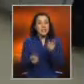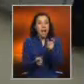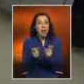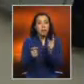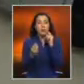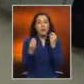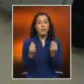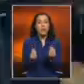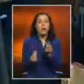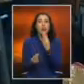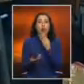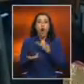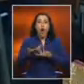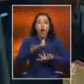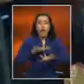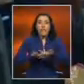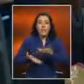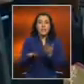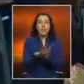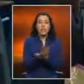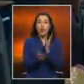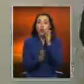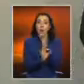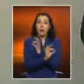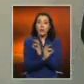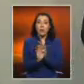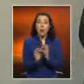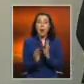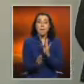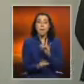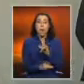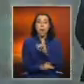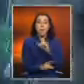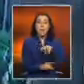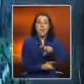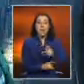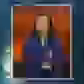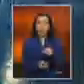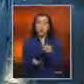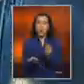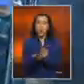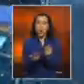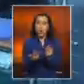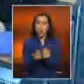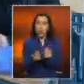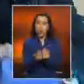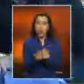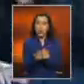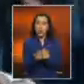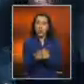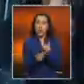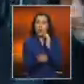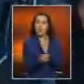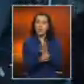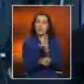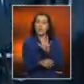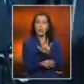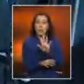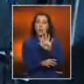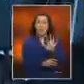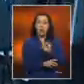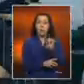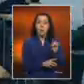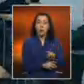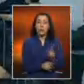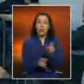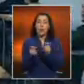buen clima de convivencia escolar y no presentar casos de bullying. Este es un establecimiento, ¿no es cierto?, que tiene un 55% de